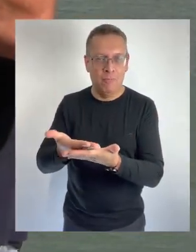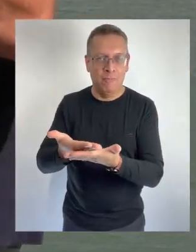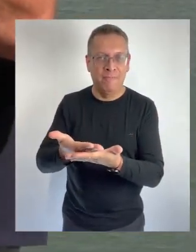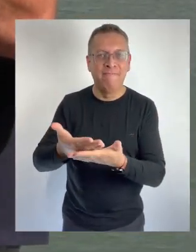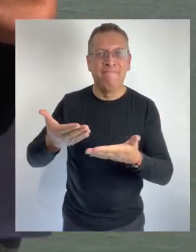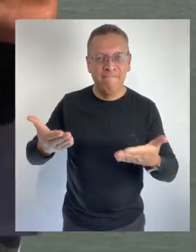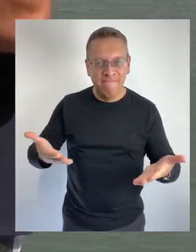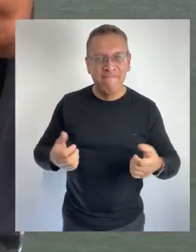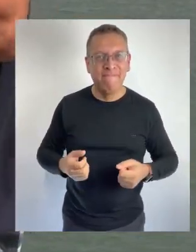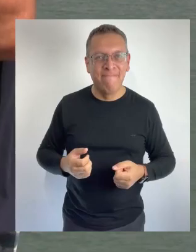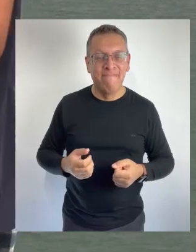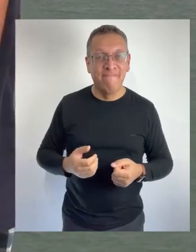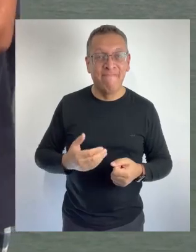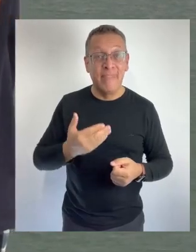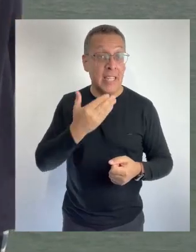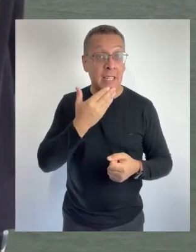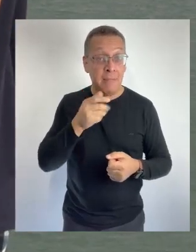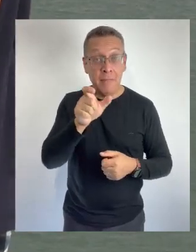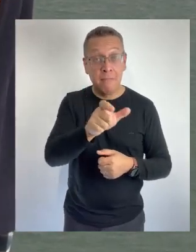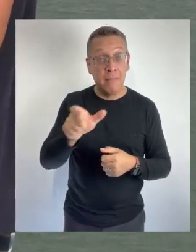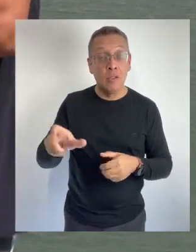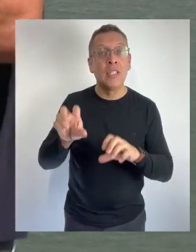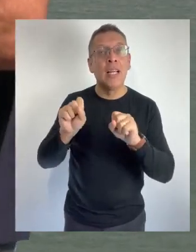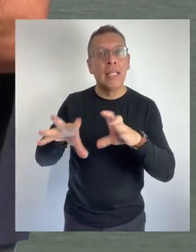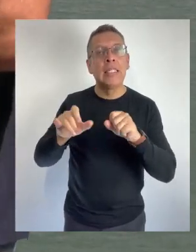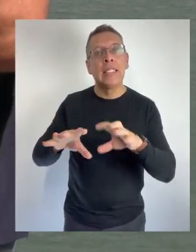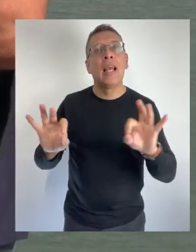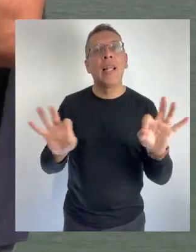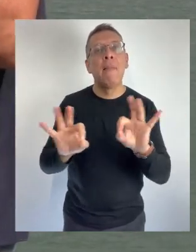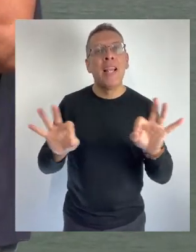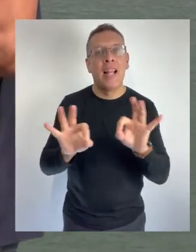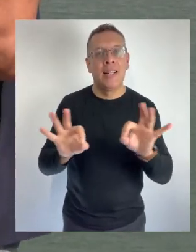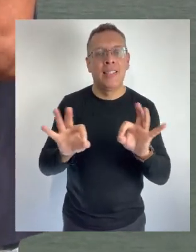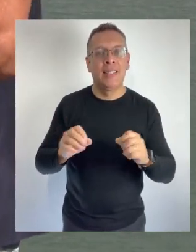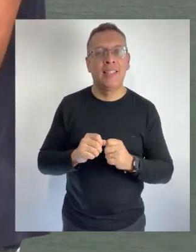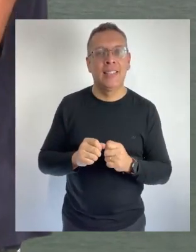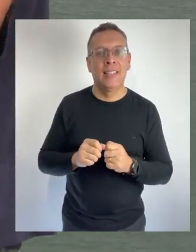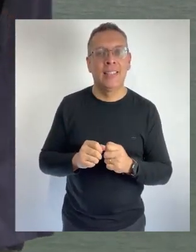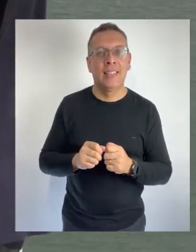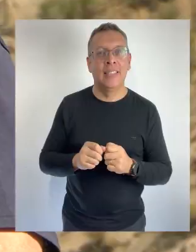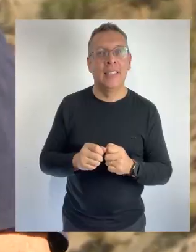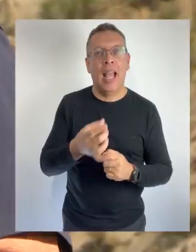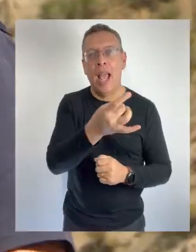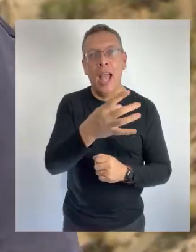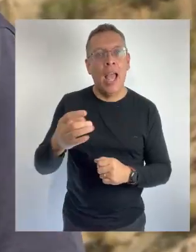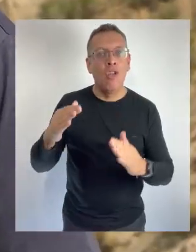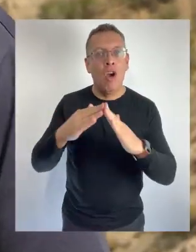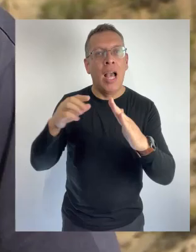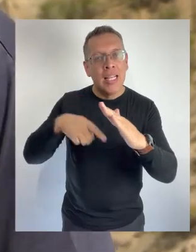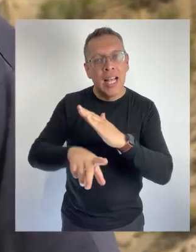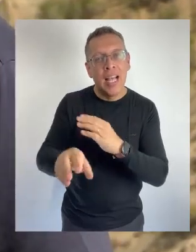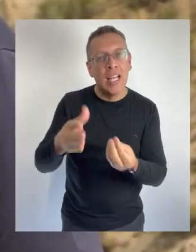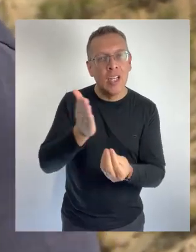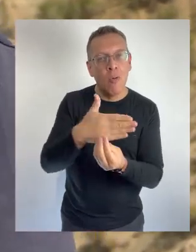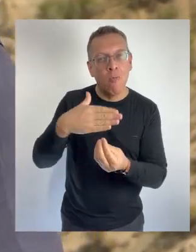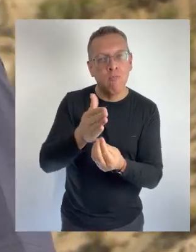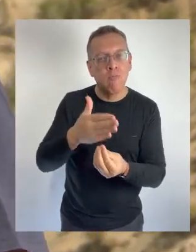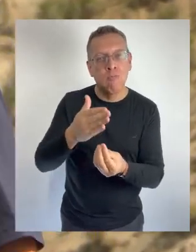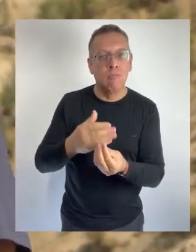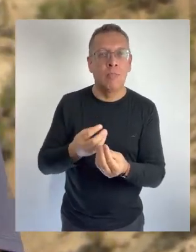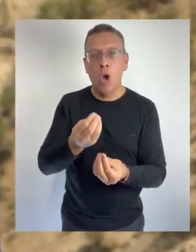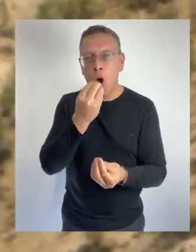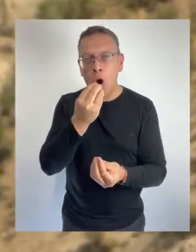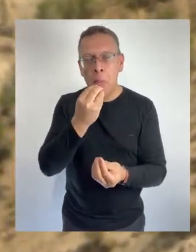Tratamos de darle un tip a la gente de poder cocinar no muy caro, con buena comida,